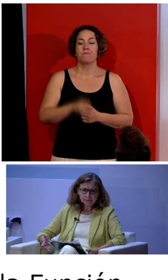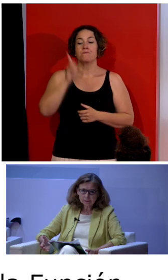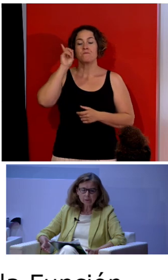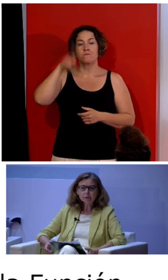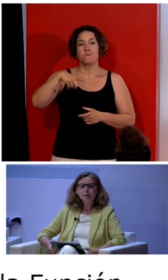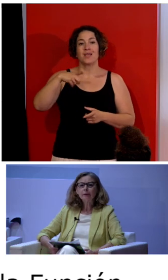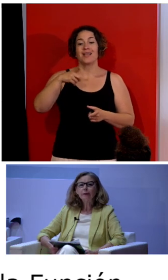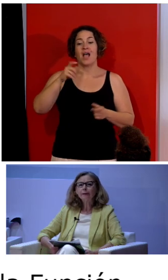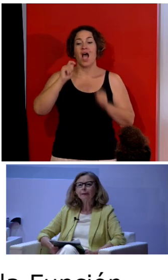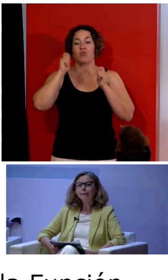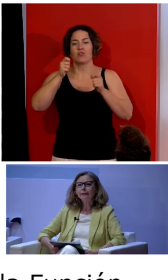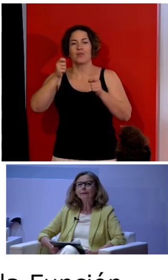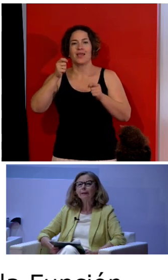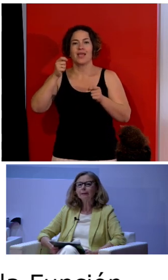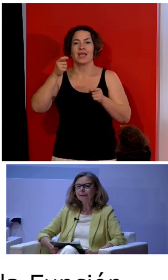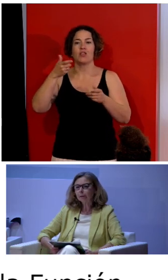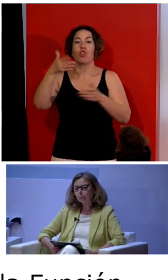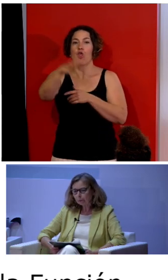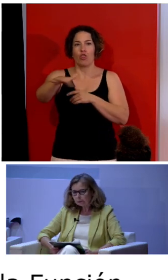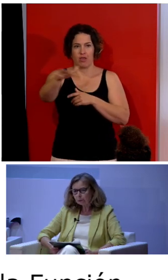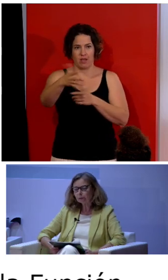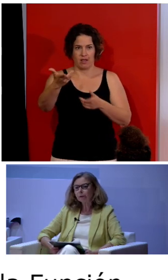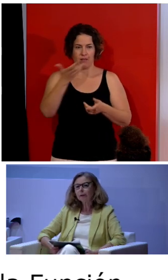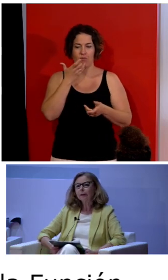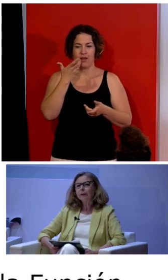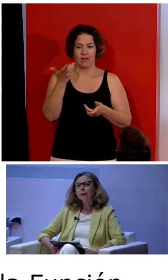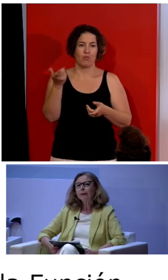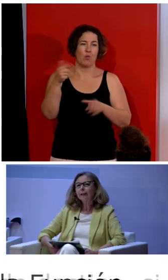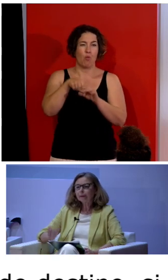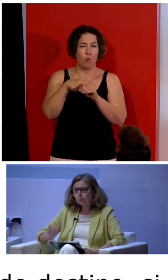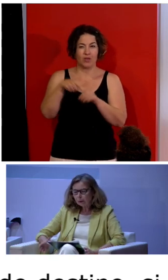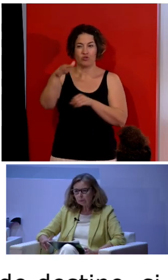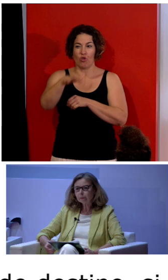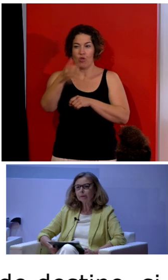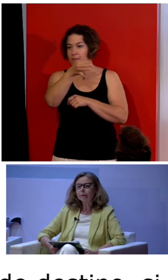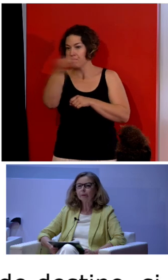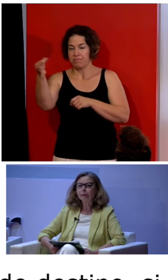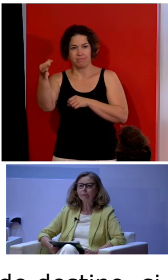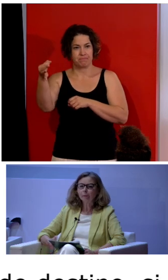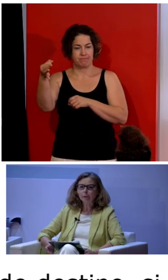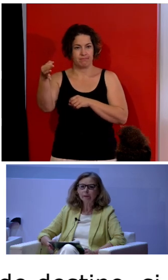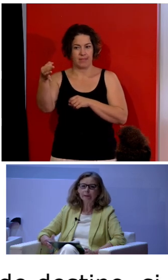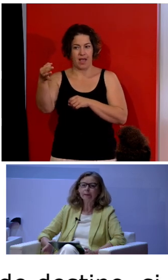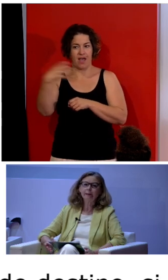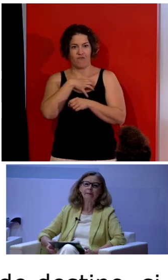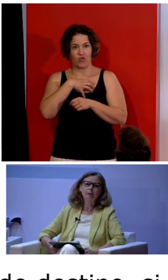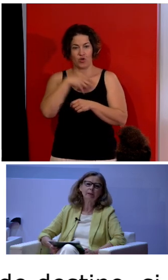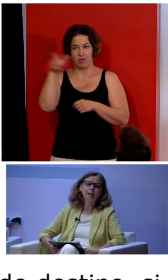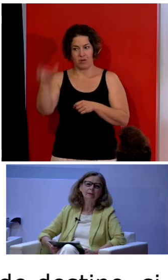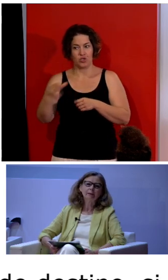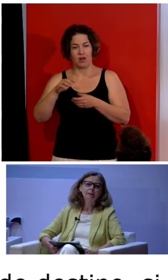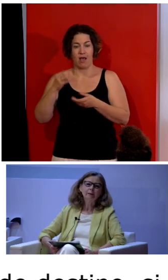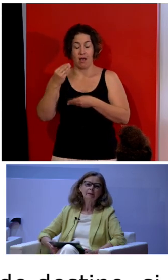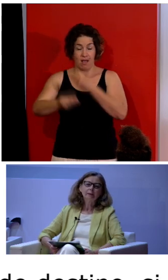de destino, también si el destino, el puesto es adecuado a las funciones que tienen que